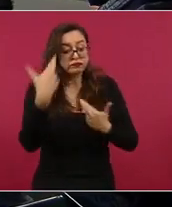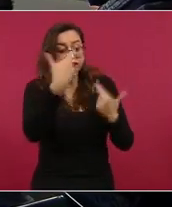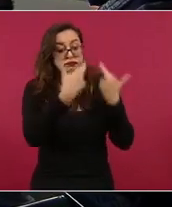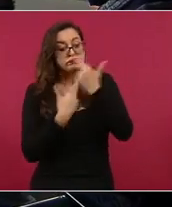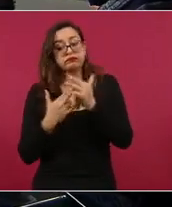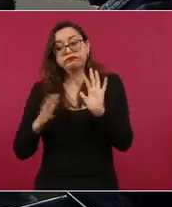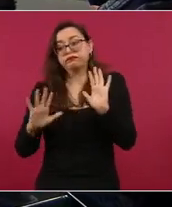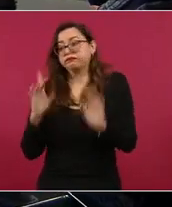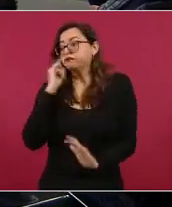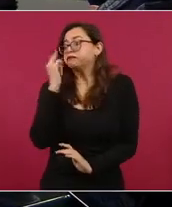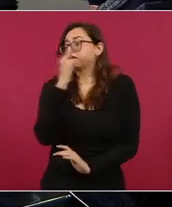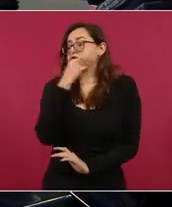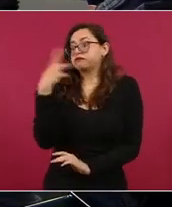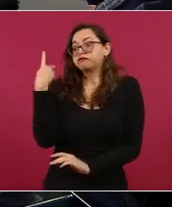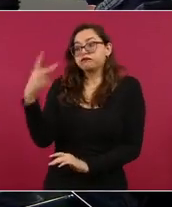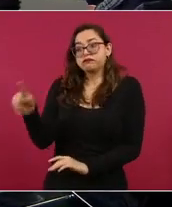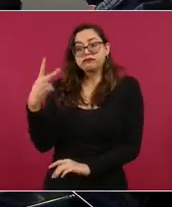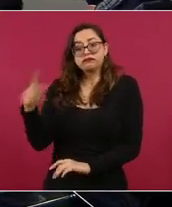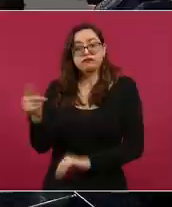Y